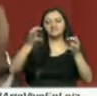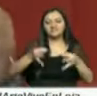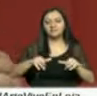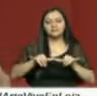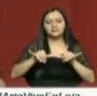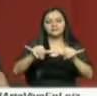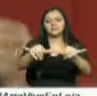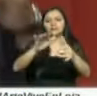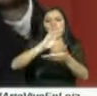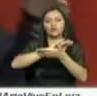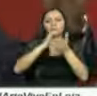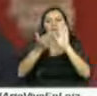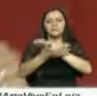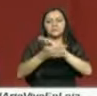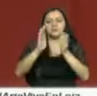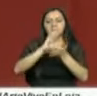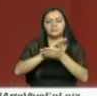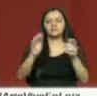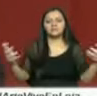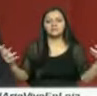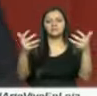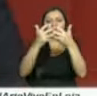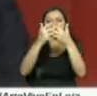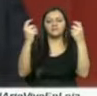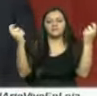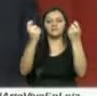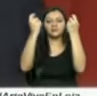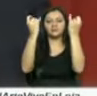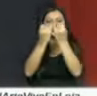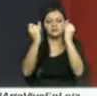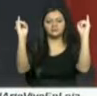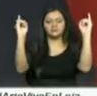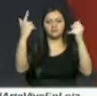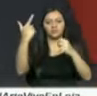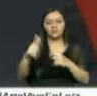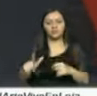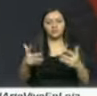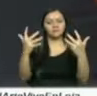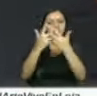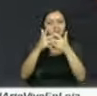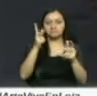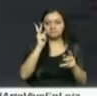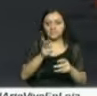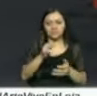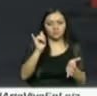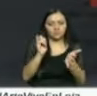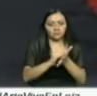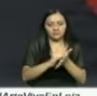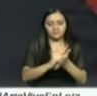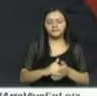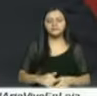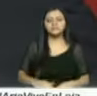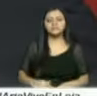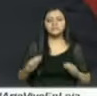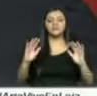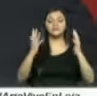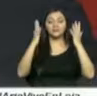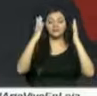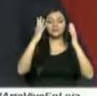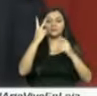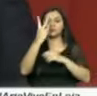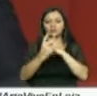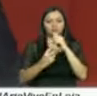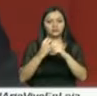mantenerlo en el mes de noviembre, coincidiendo con las fiestas de independencia de nuestra querida Loja. Entonces, el festival será